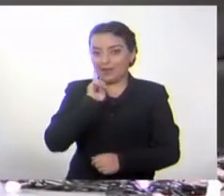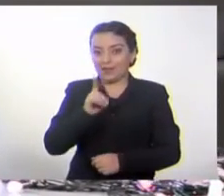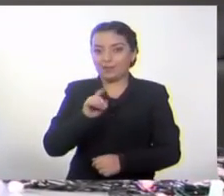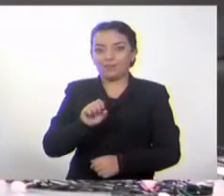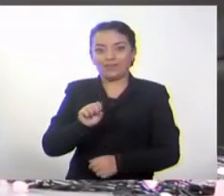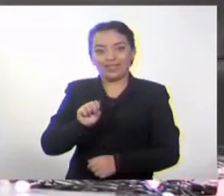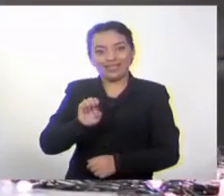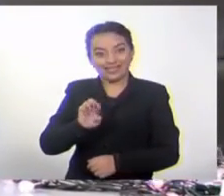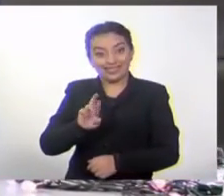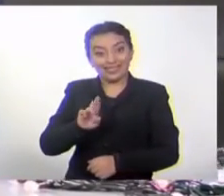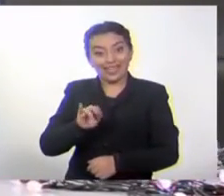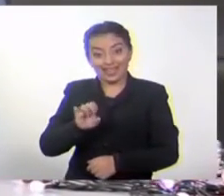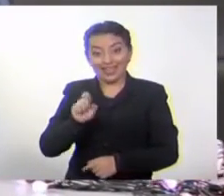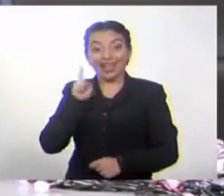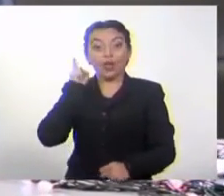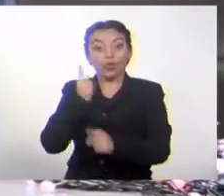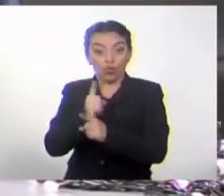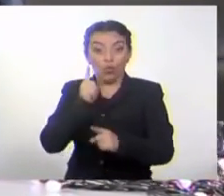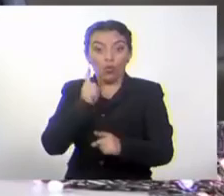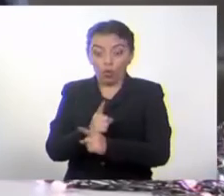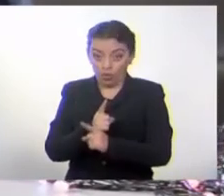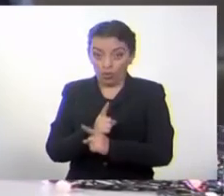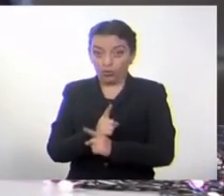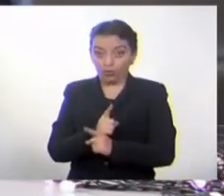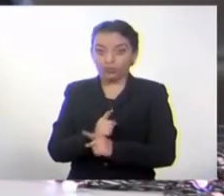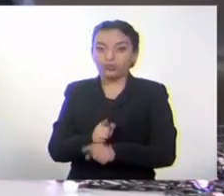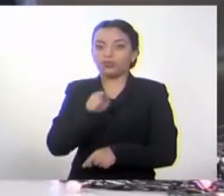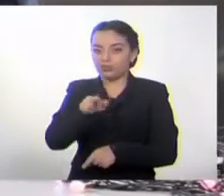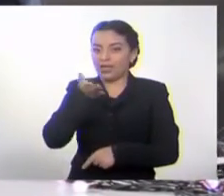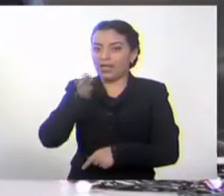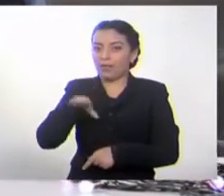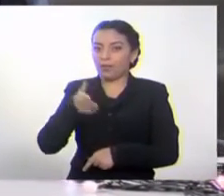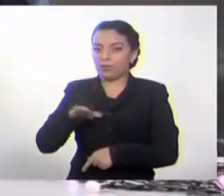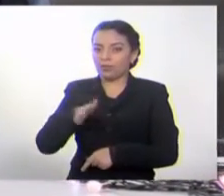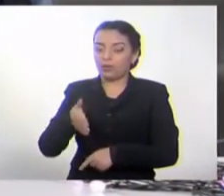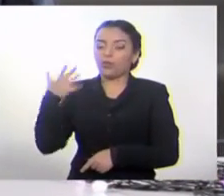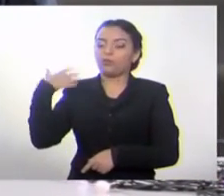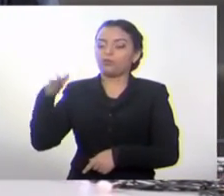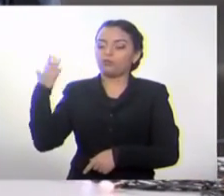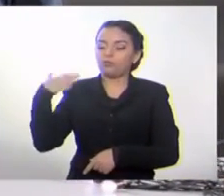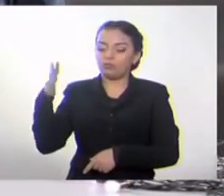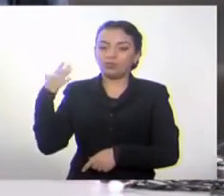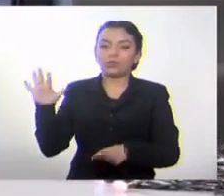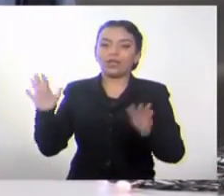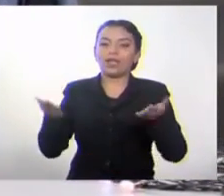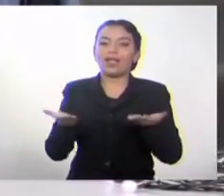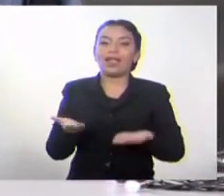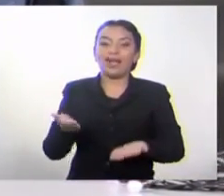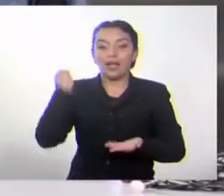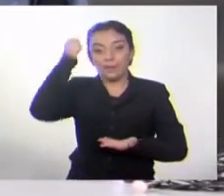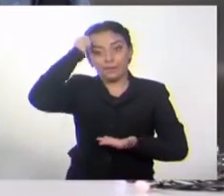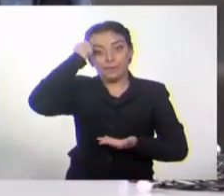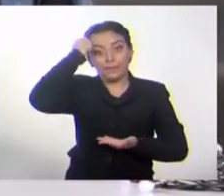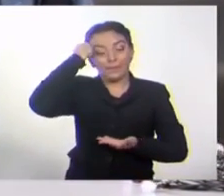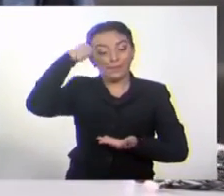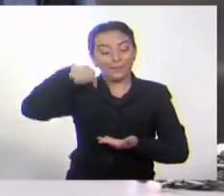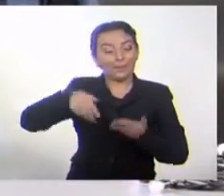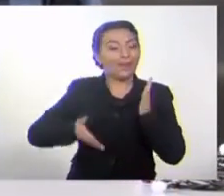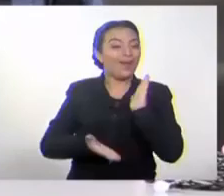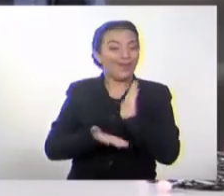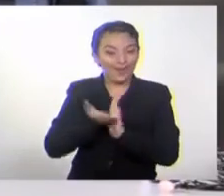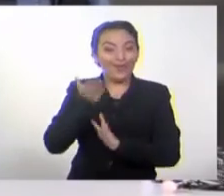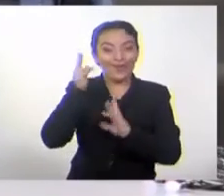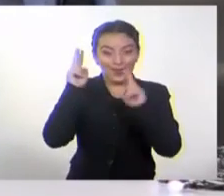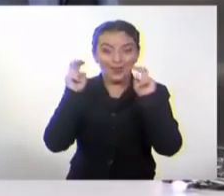hemos utilizado la experimentación para conocer más sobre este tema. Te invito a que la